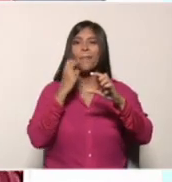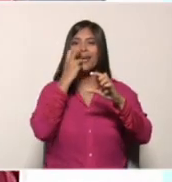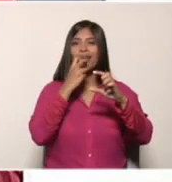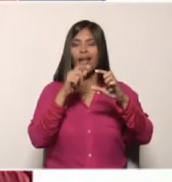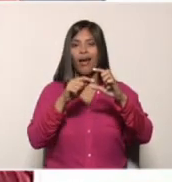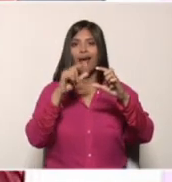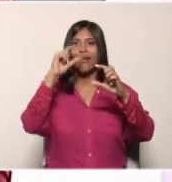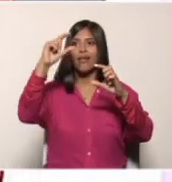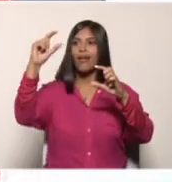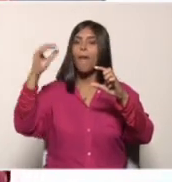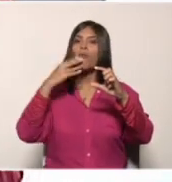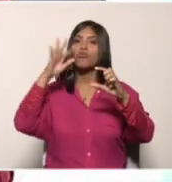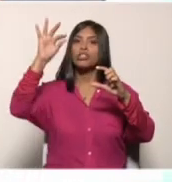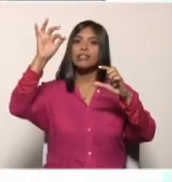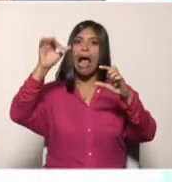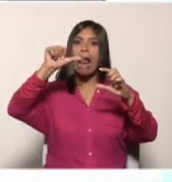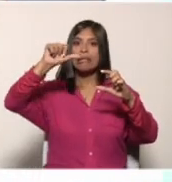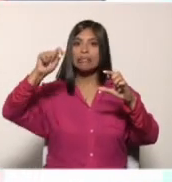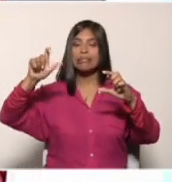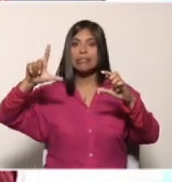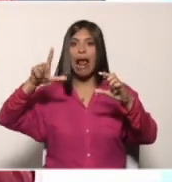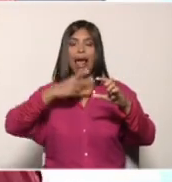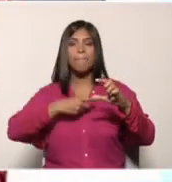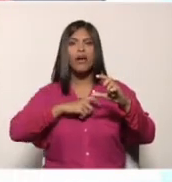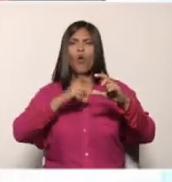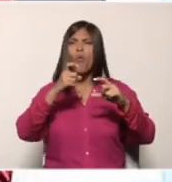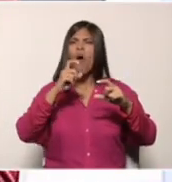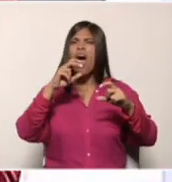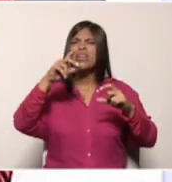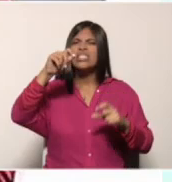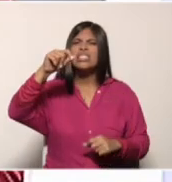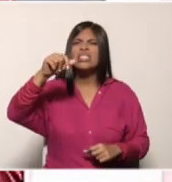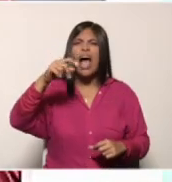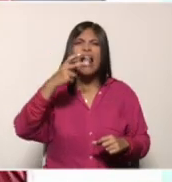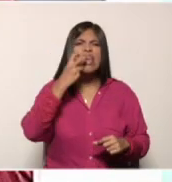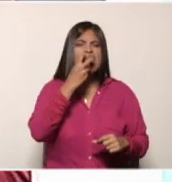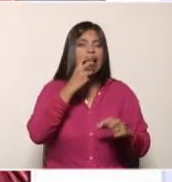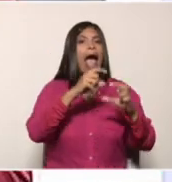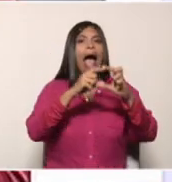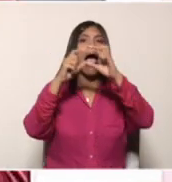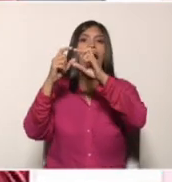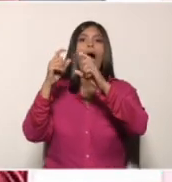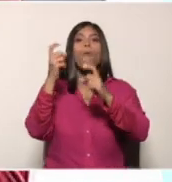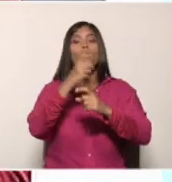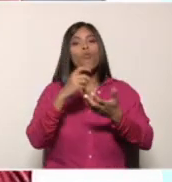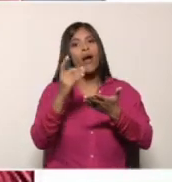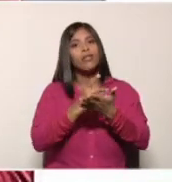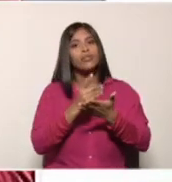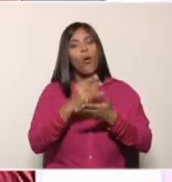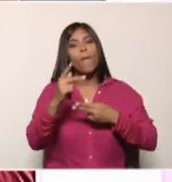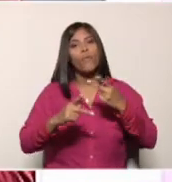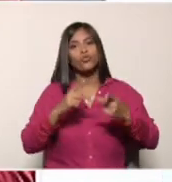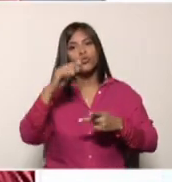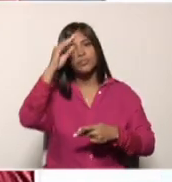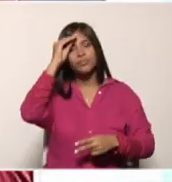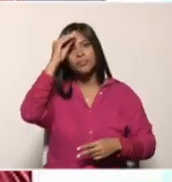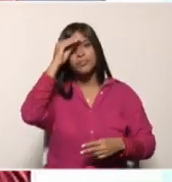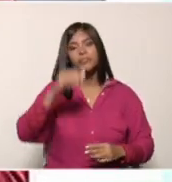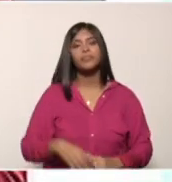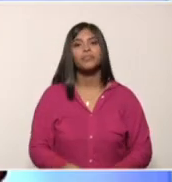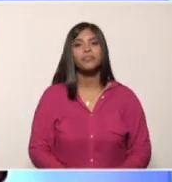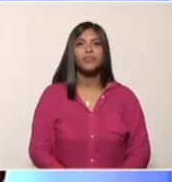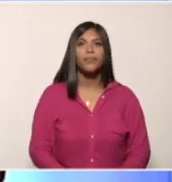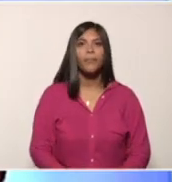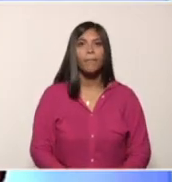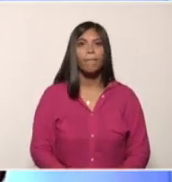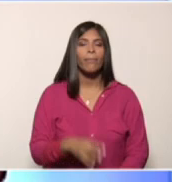rótulo. obviamente, y que depende también de la situación, como usted dice, sino buscar esa adaptación que nos permita generar ese proceso de aprendizaje. Claro, por supuesto. Así